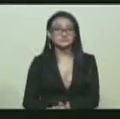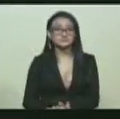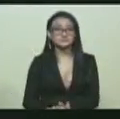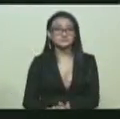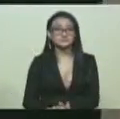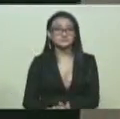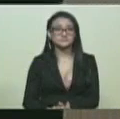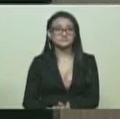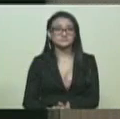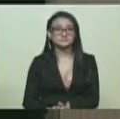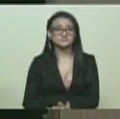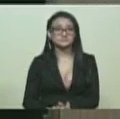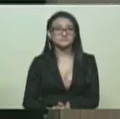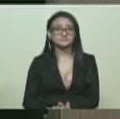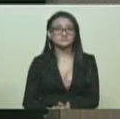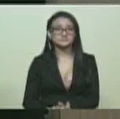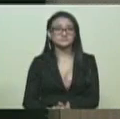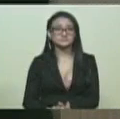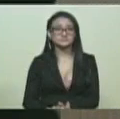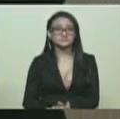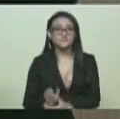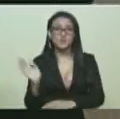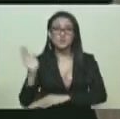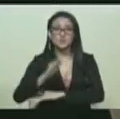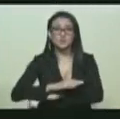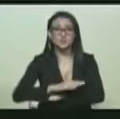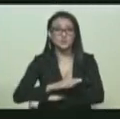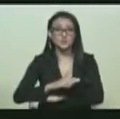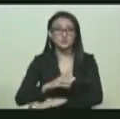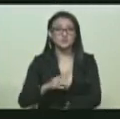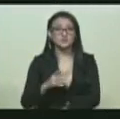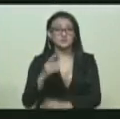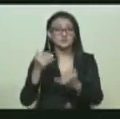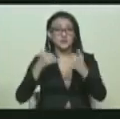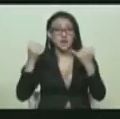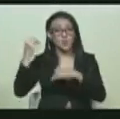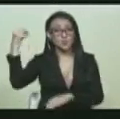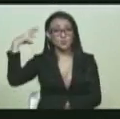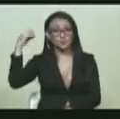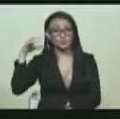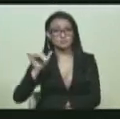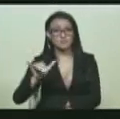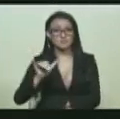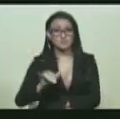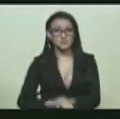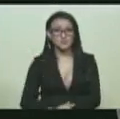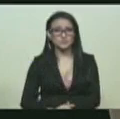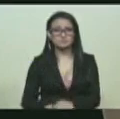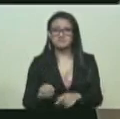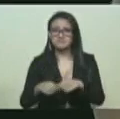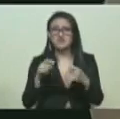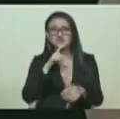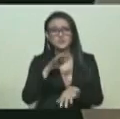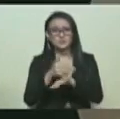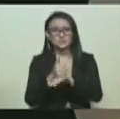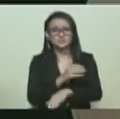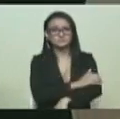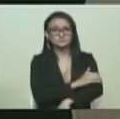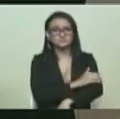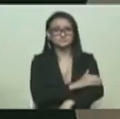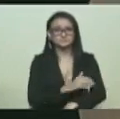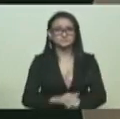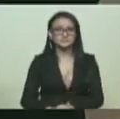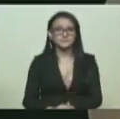sujetadores y lograron golpearnos una línea de transmisión que dejó sin